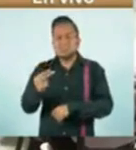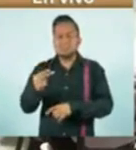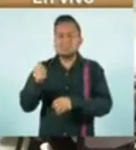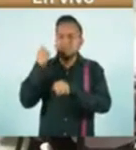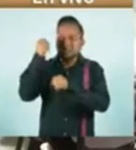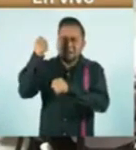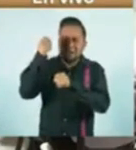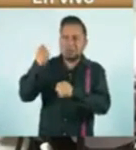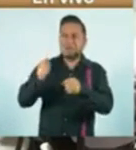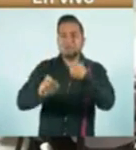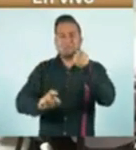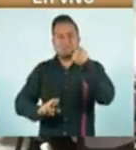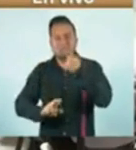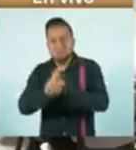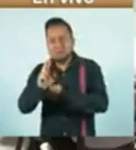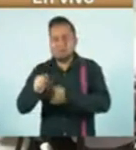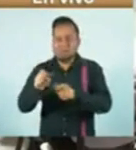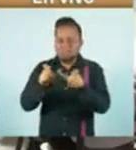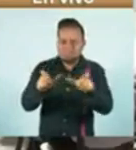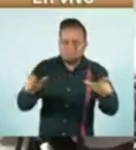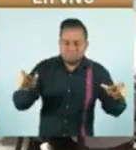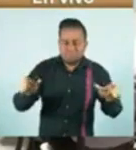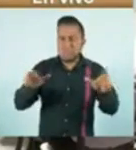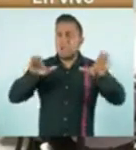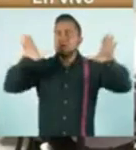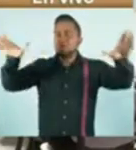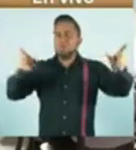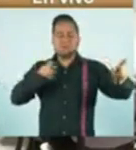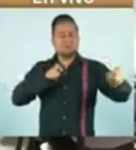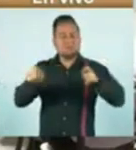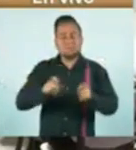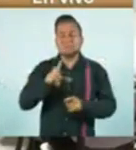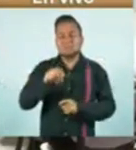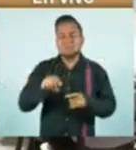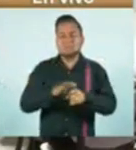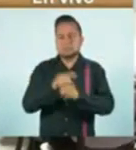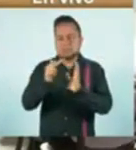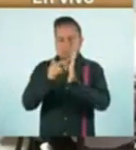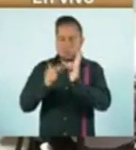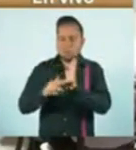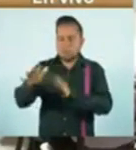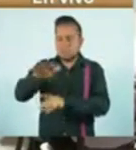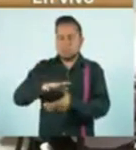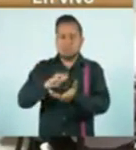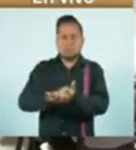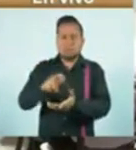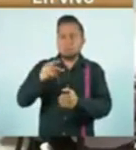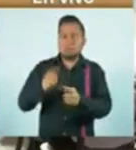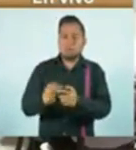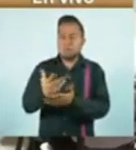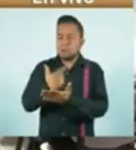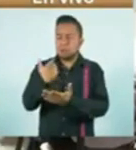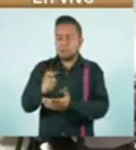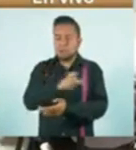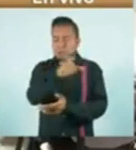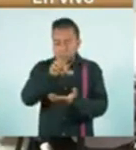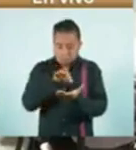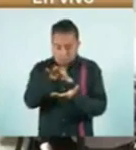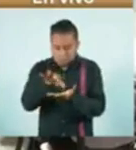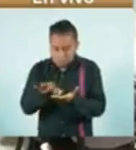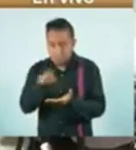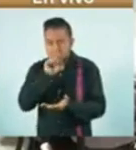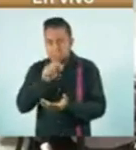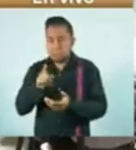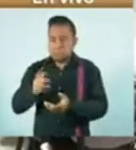el aeropuerto, de afectar las operaciones, porque si de algo vive Huatulco en su mayoría es del campo,